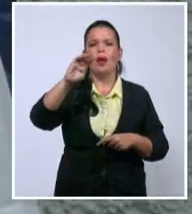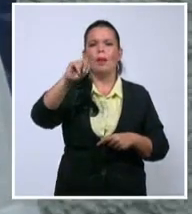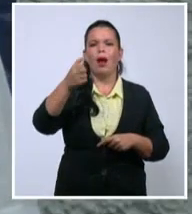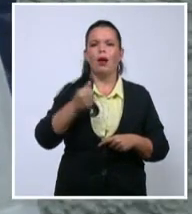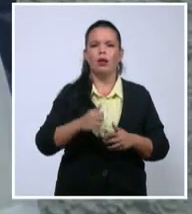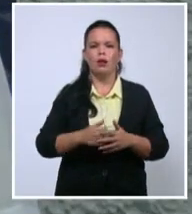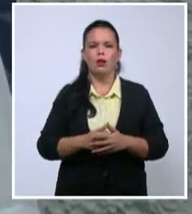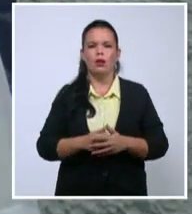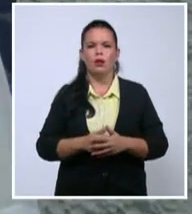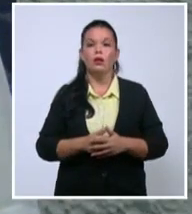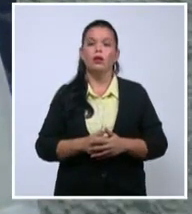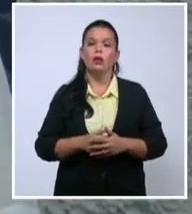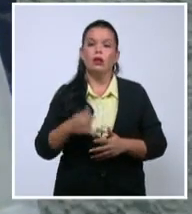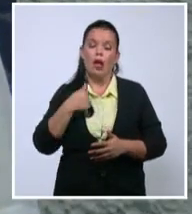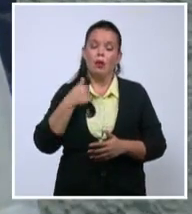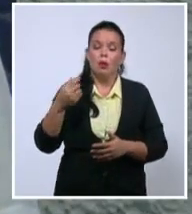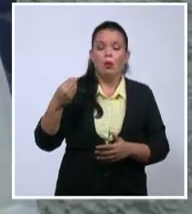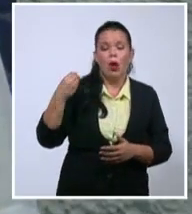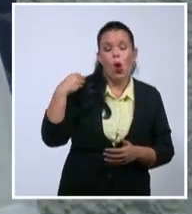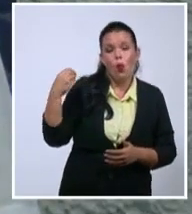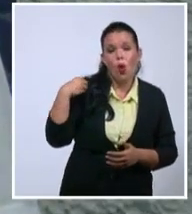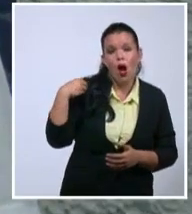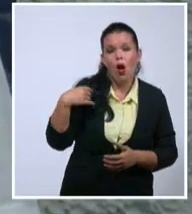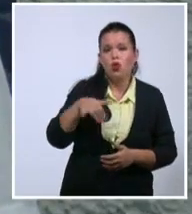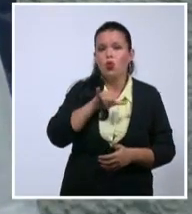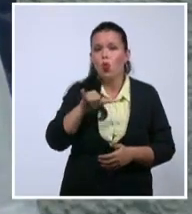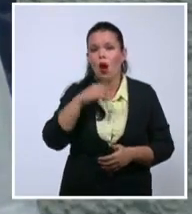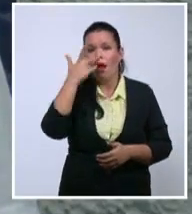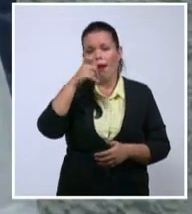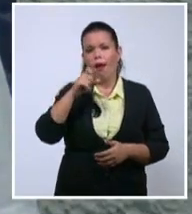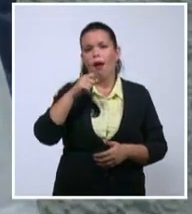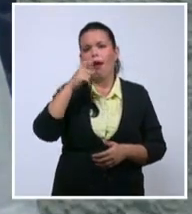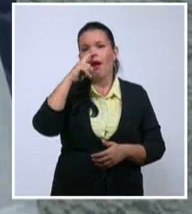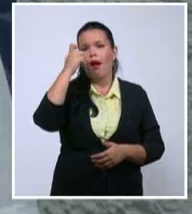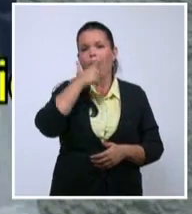Según Pante, ella es una activista